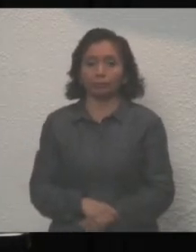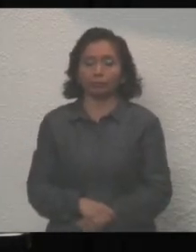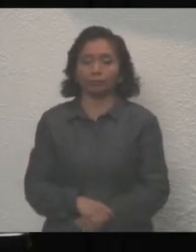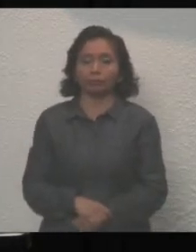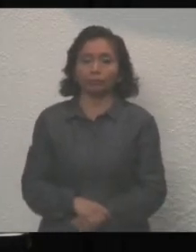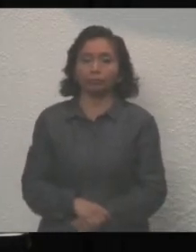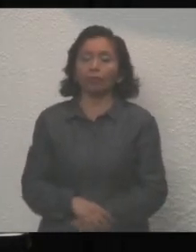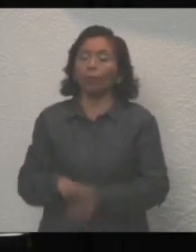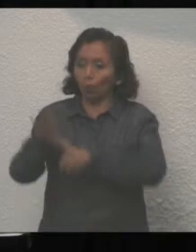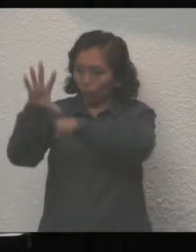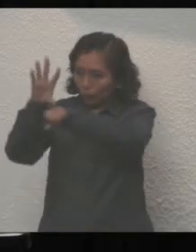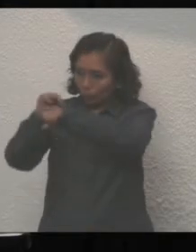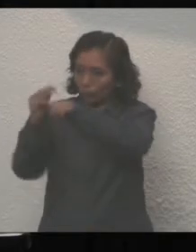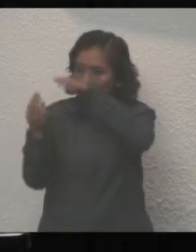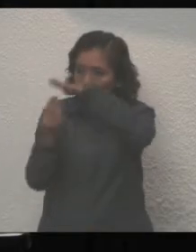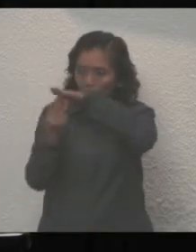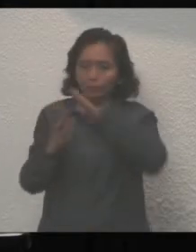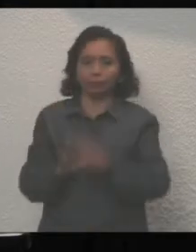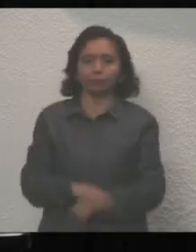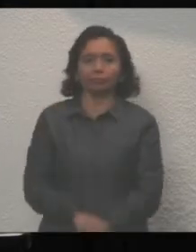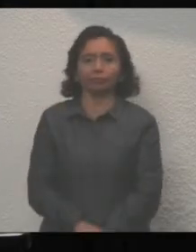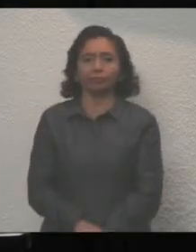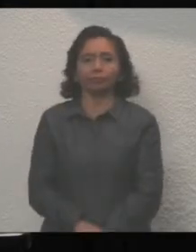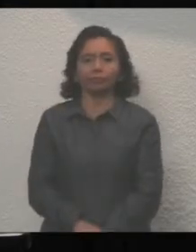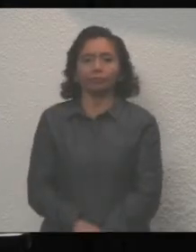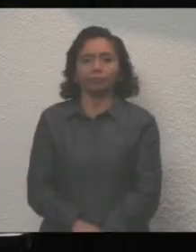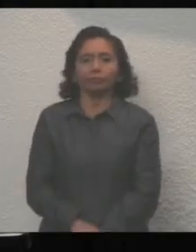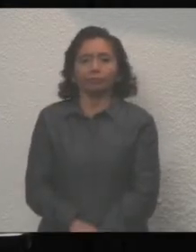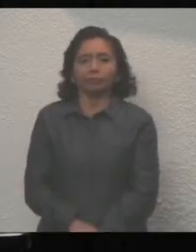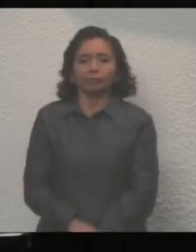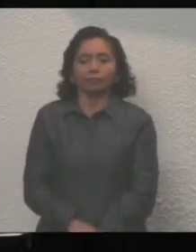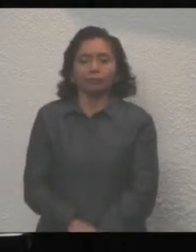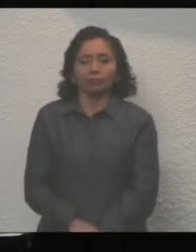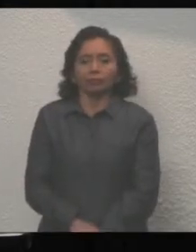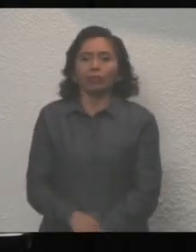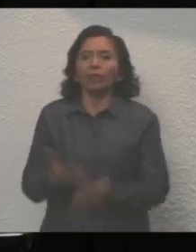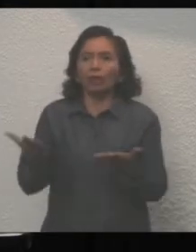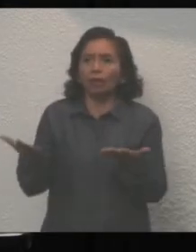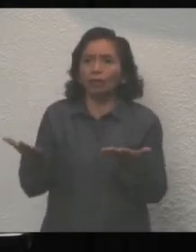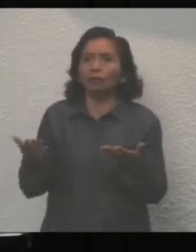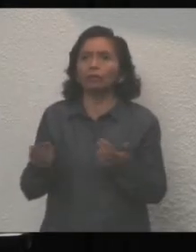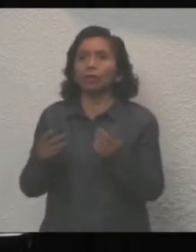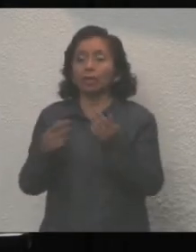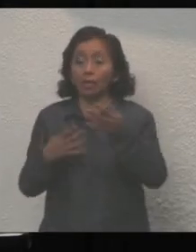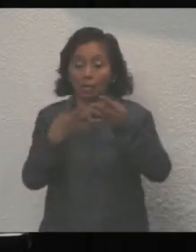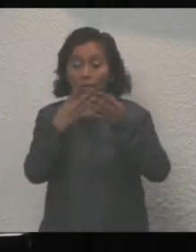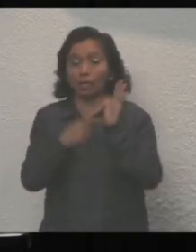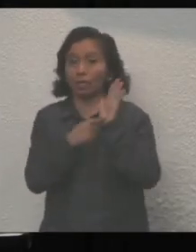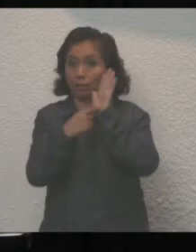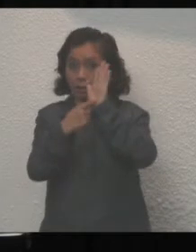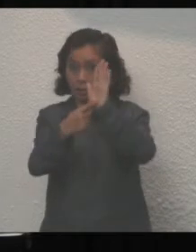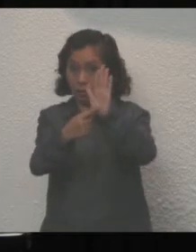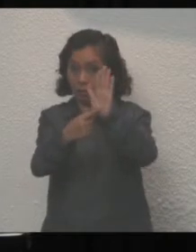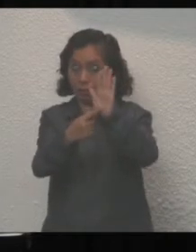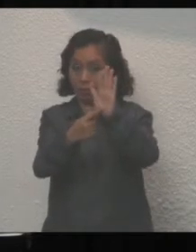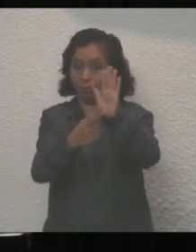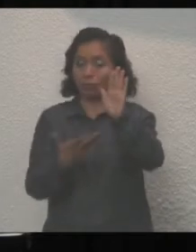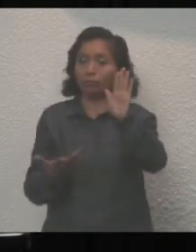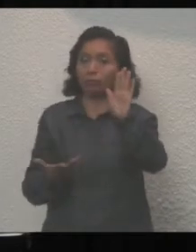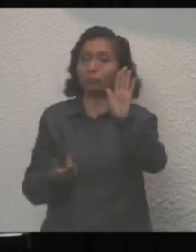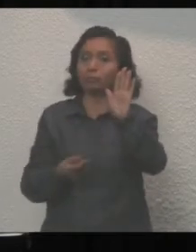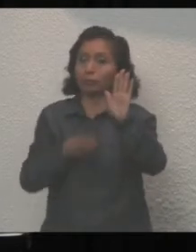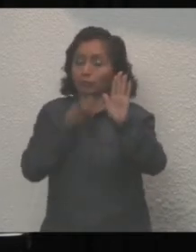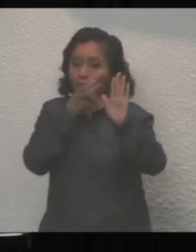Con el permiso de la mesa, el ejercicio de rendición de cuentas, sin lugar a